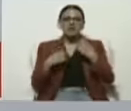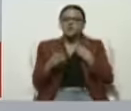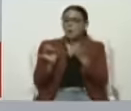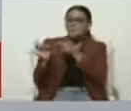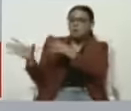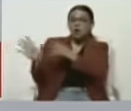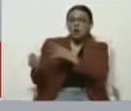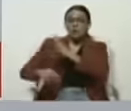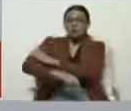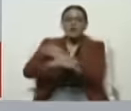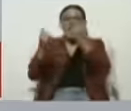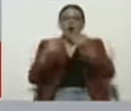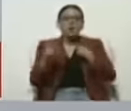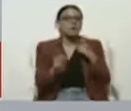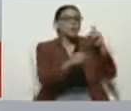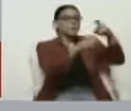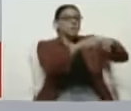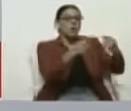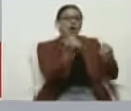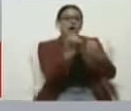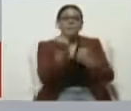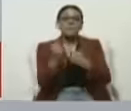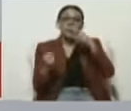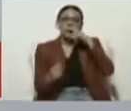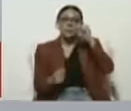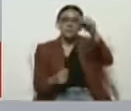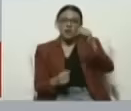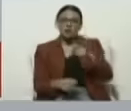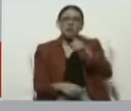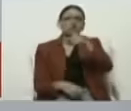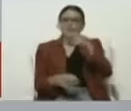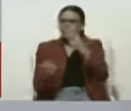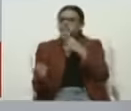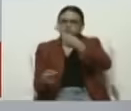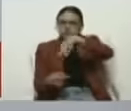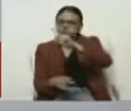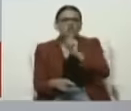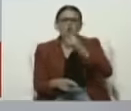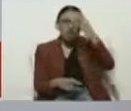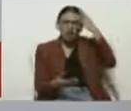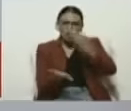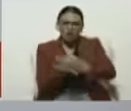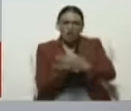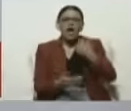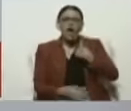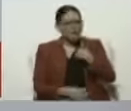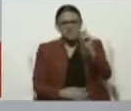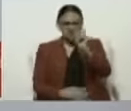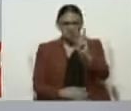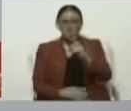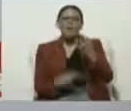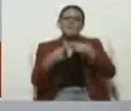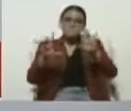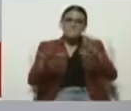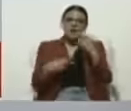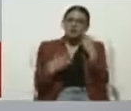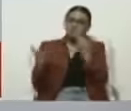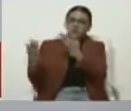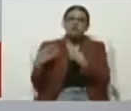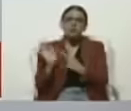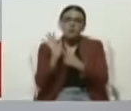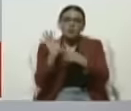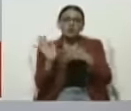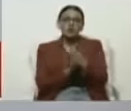Maduro. No tienen por qué creerme a mí, pero voy a presentar un testimonio de